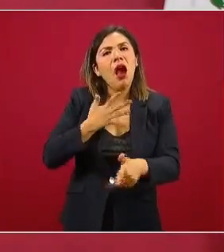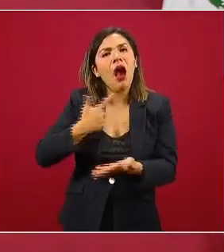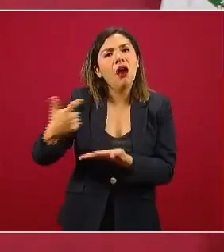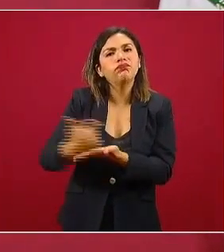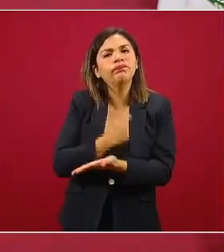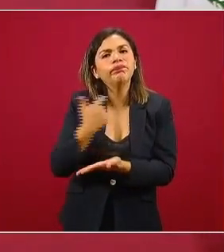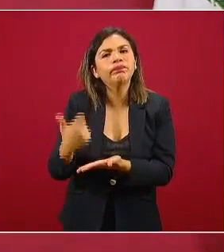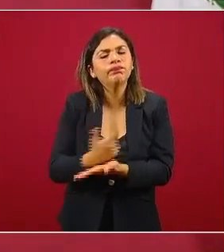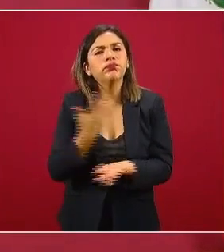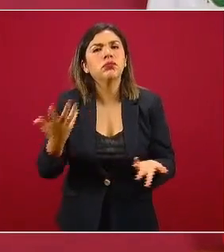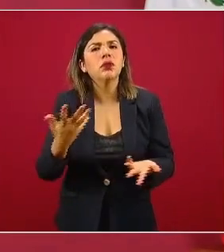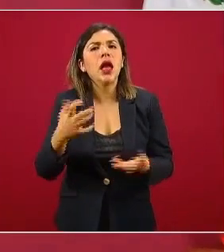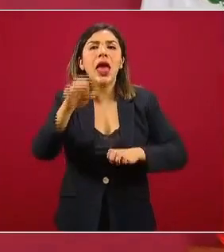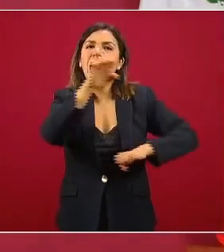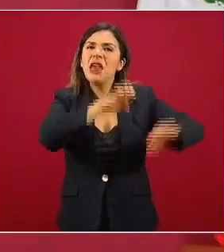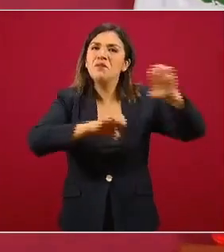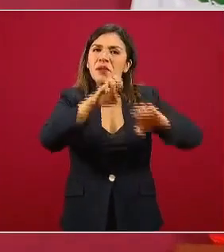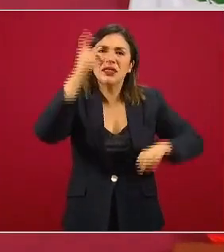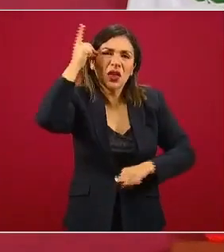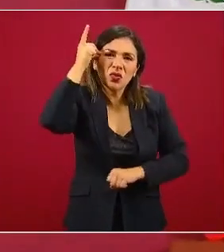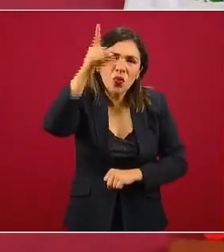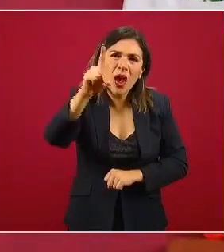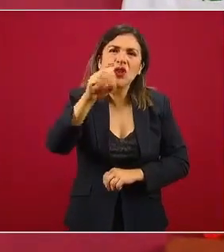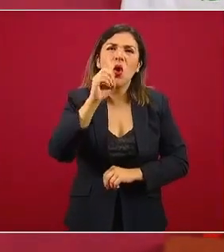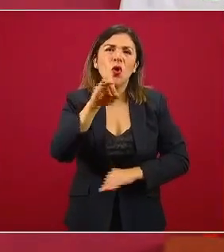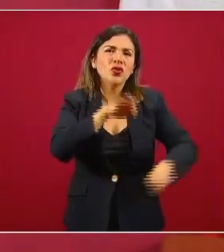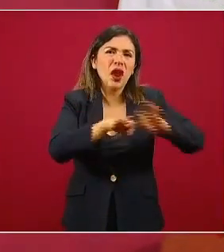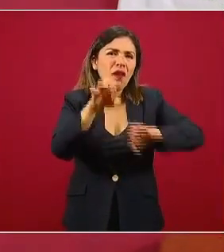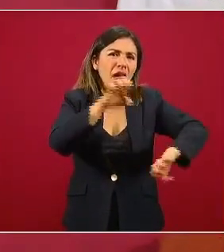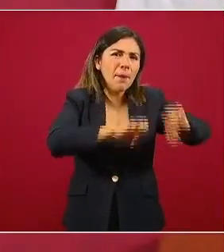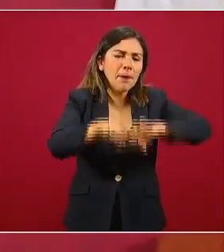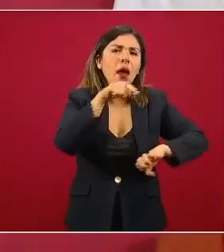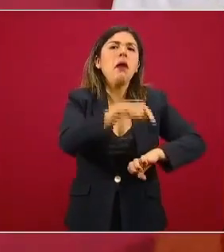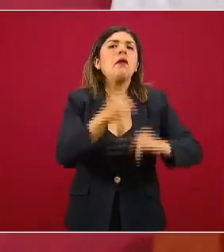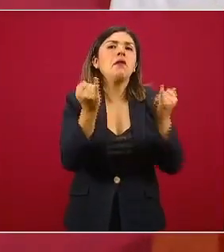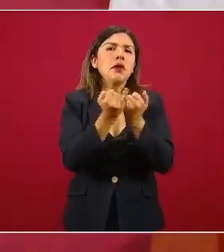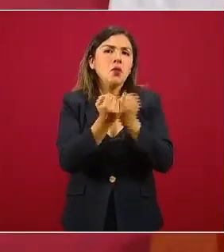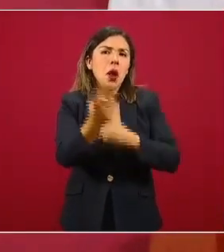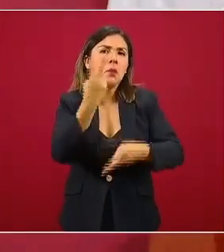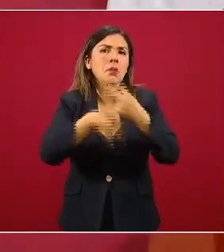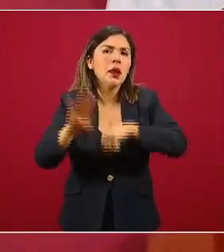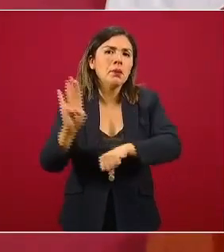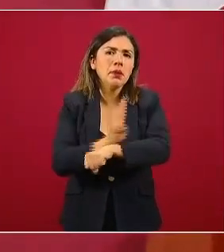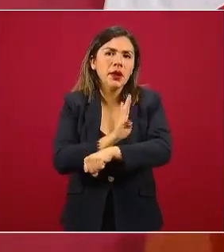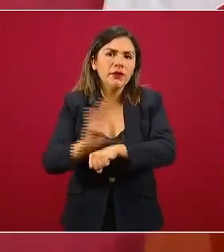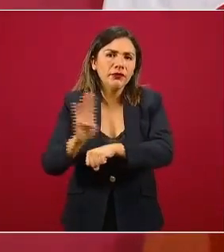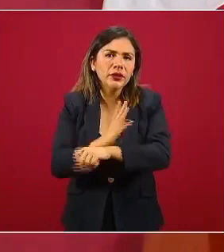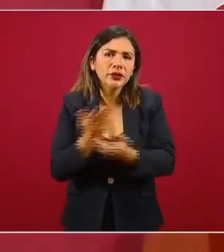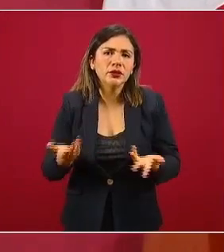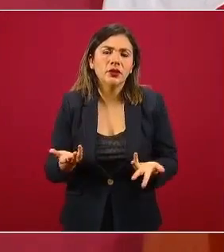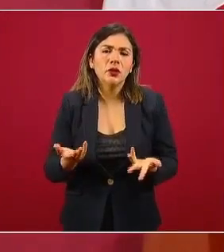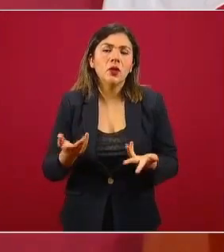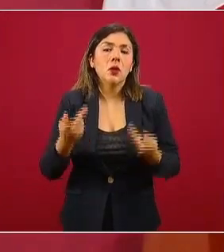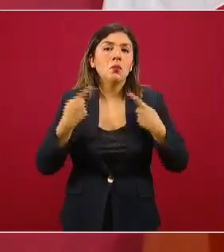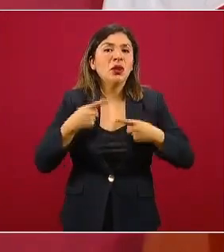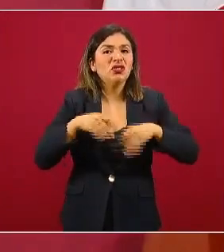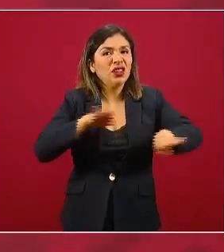a las empresas, los